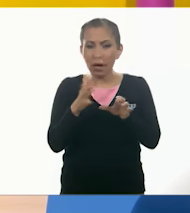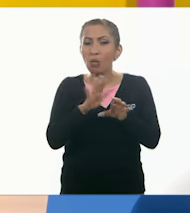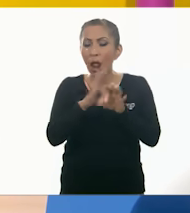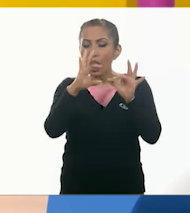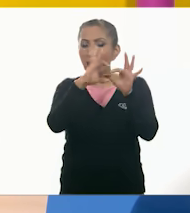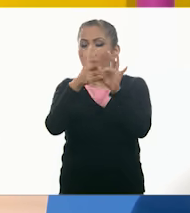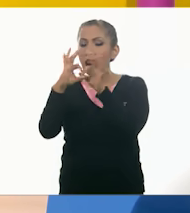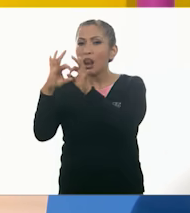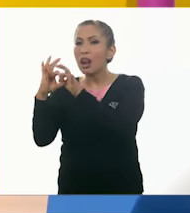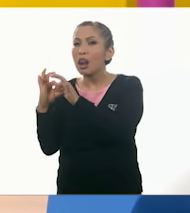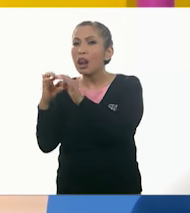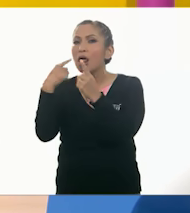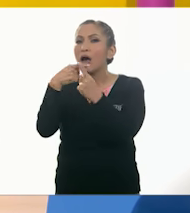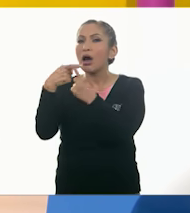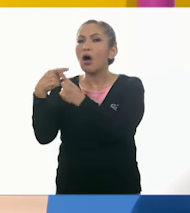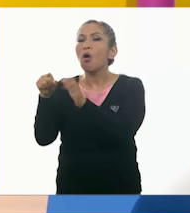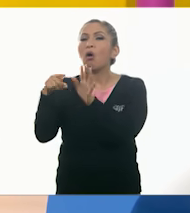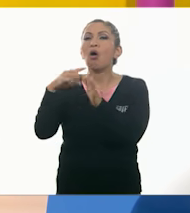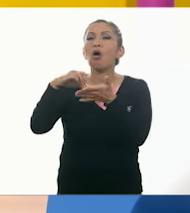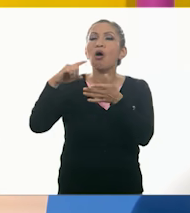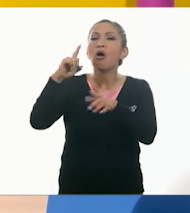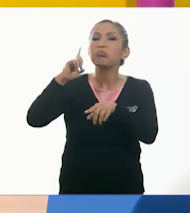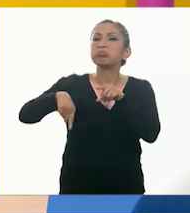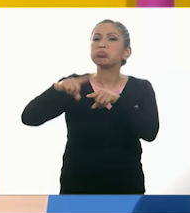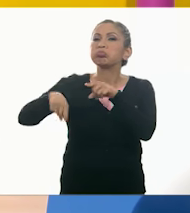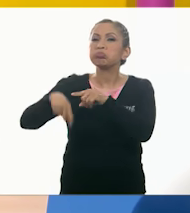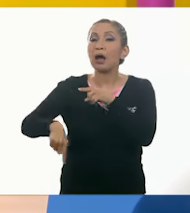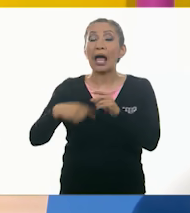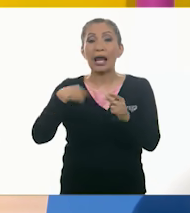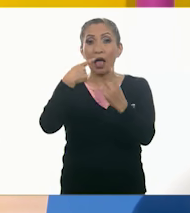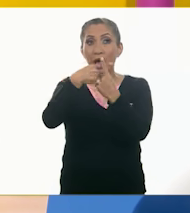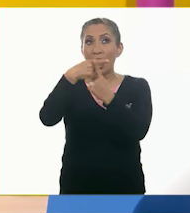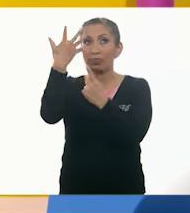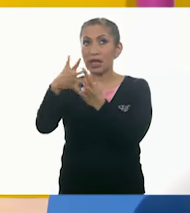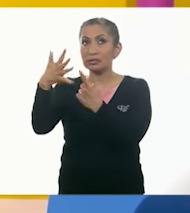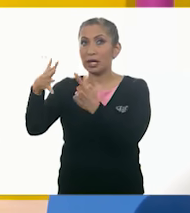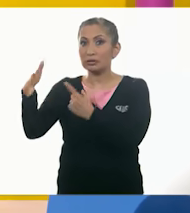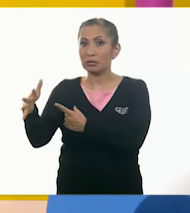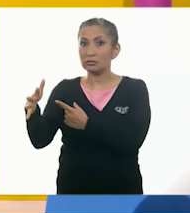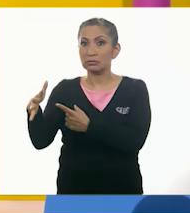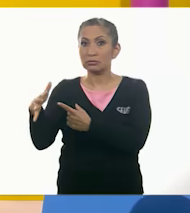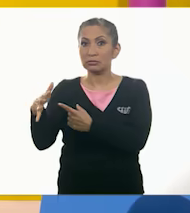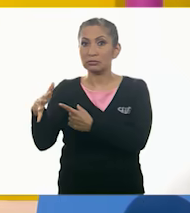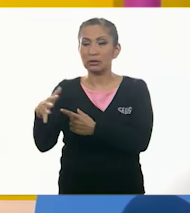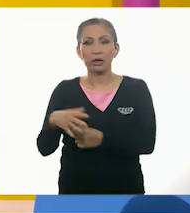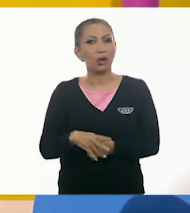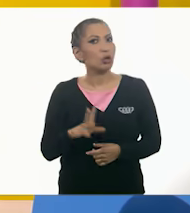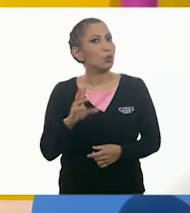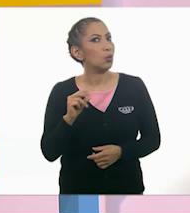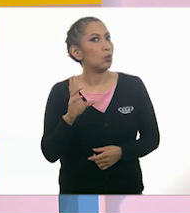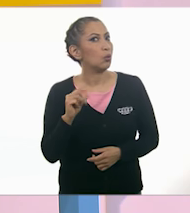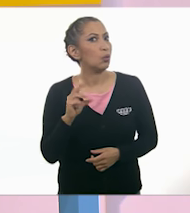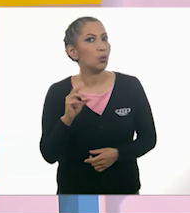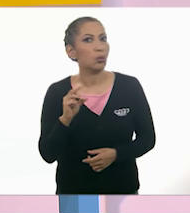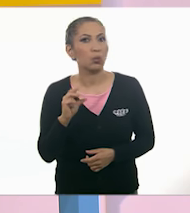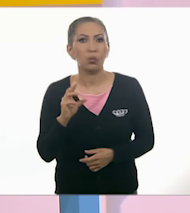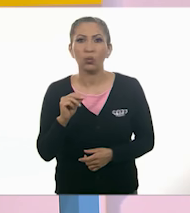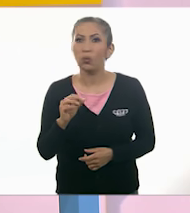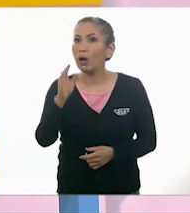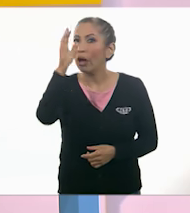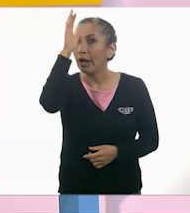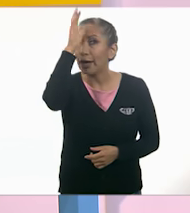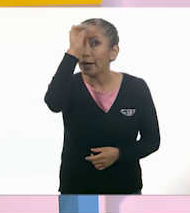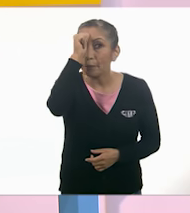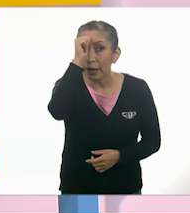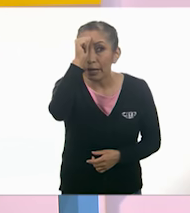regularidad? Ah, la regularidad era sumar de 10 en 10. No. ¿No? ¿Te acuerdas